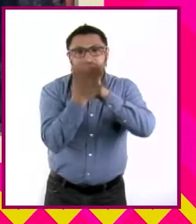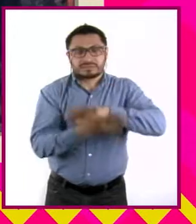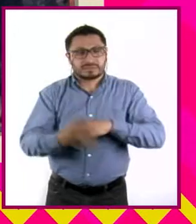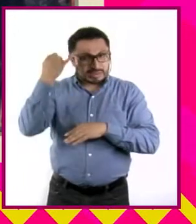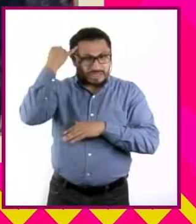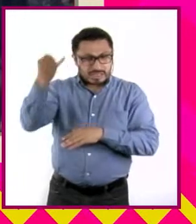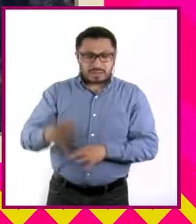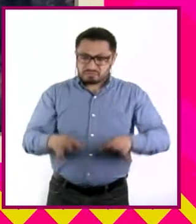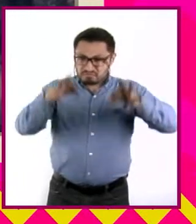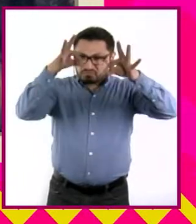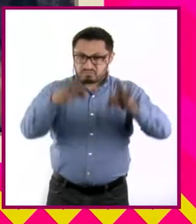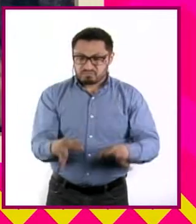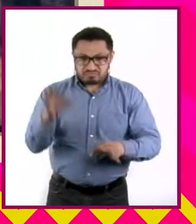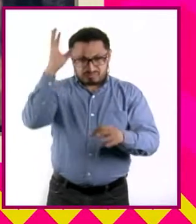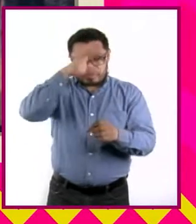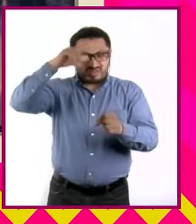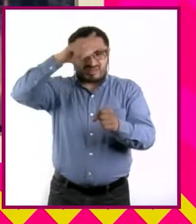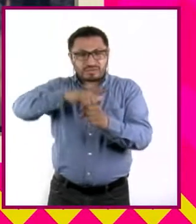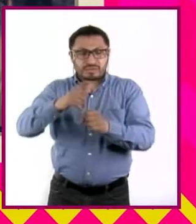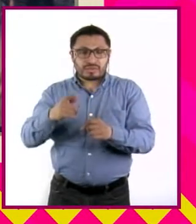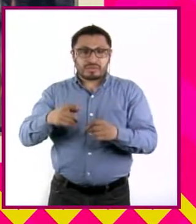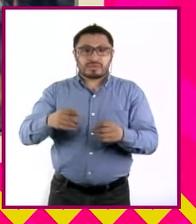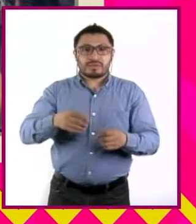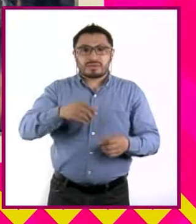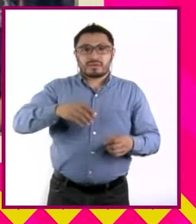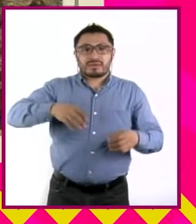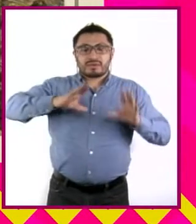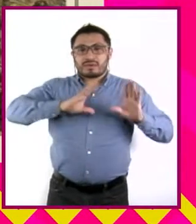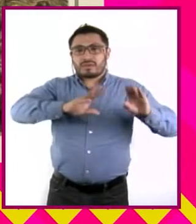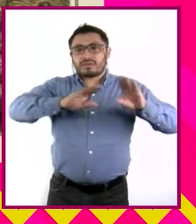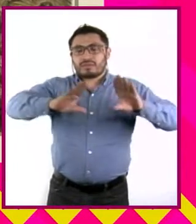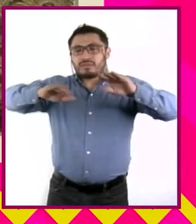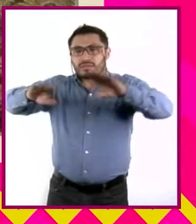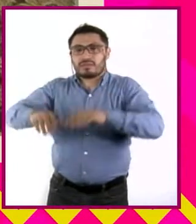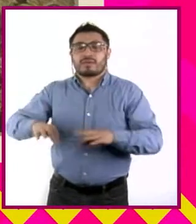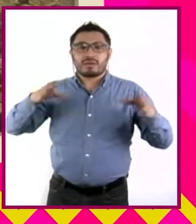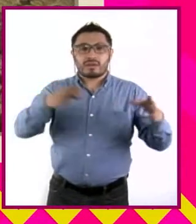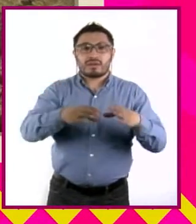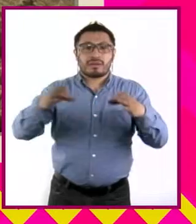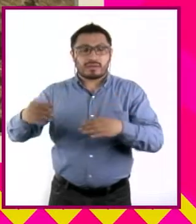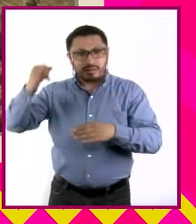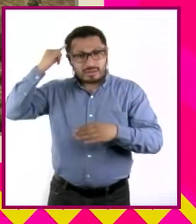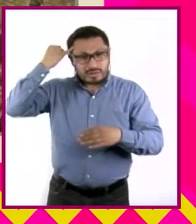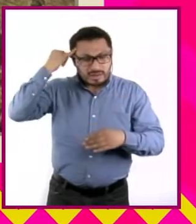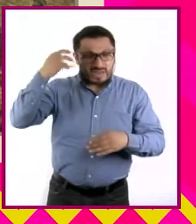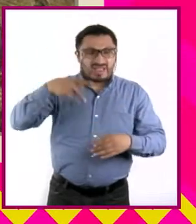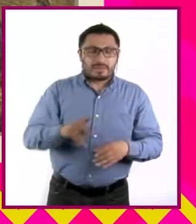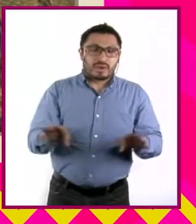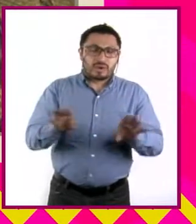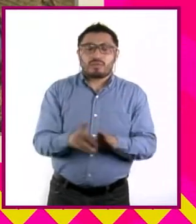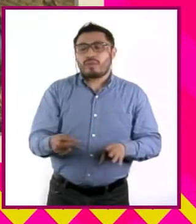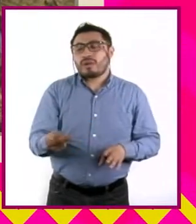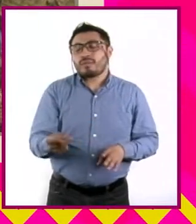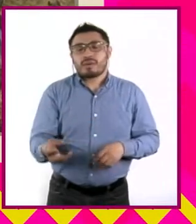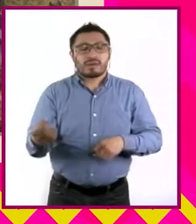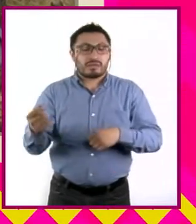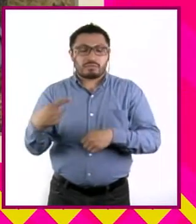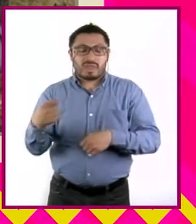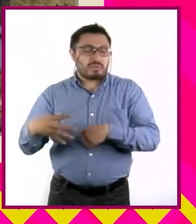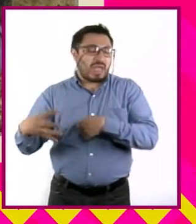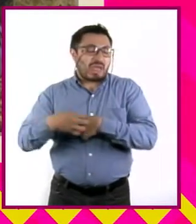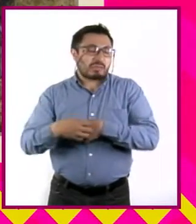comunidades indígenas continúa hasta nuestros días. Segundo, que los indígenas no son seres pasivos, siempre se han sabido organizar